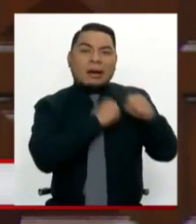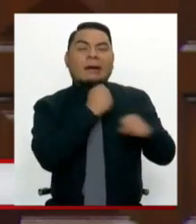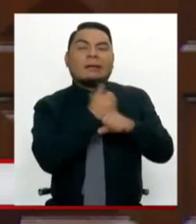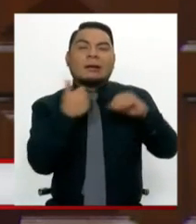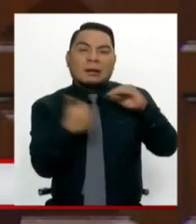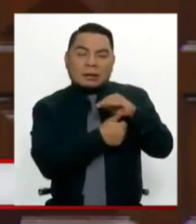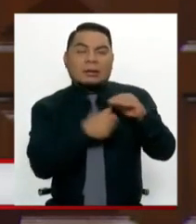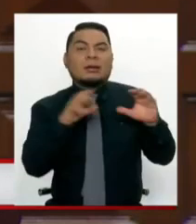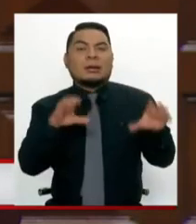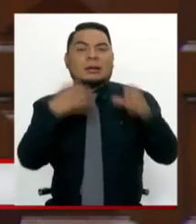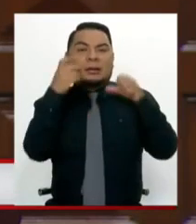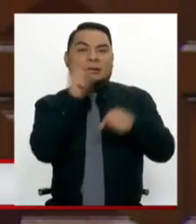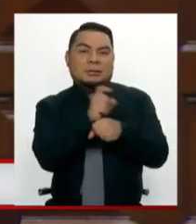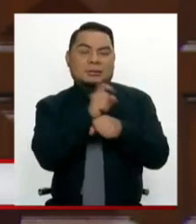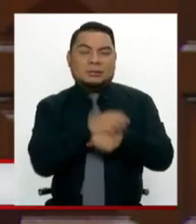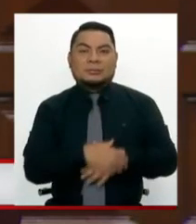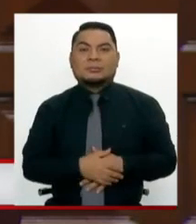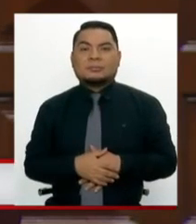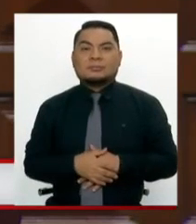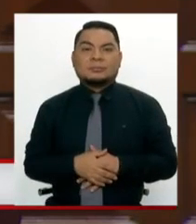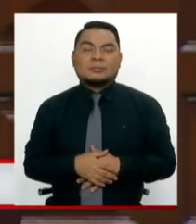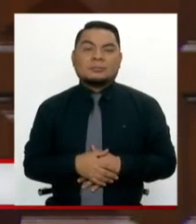de enseñanza remota.